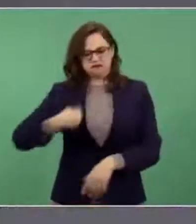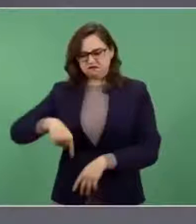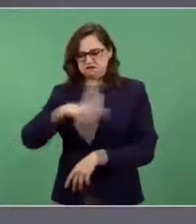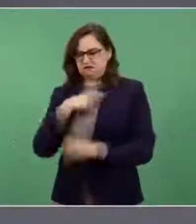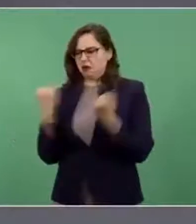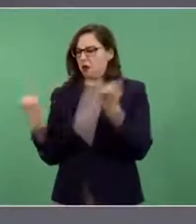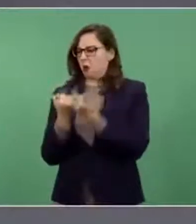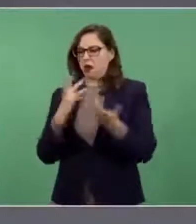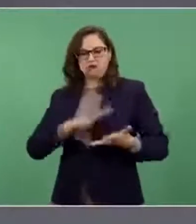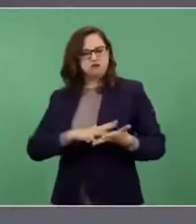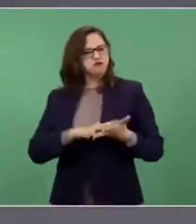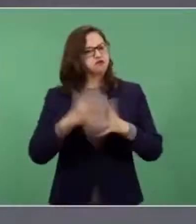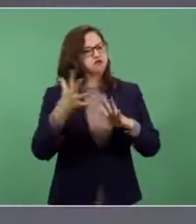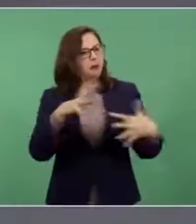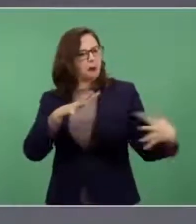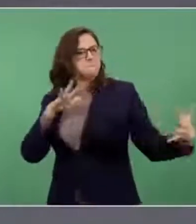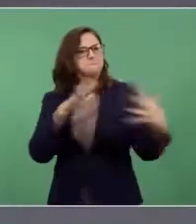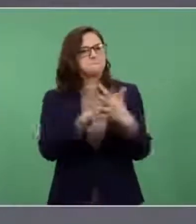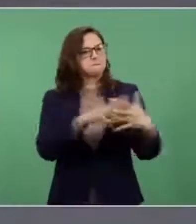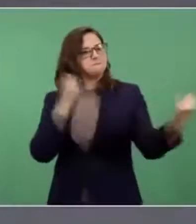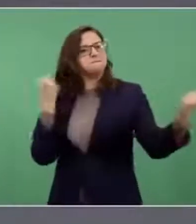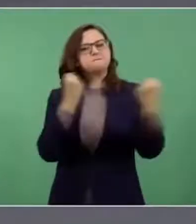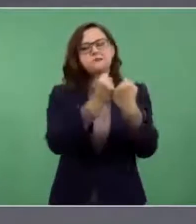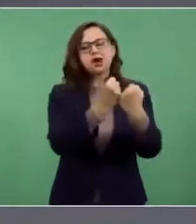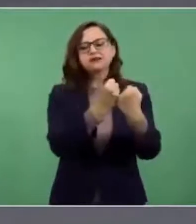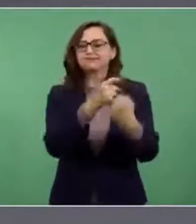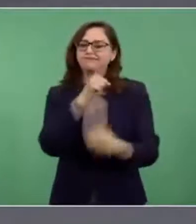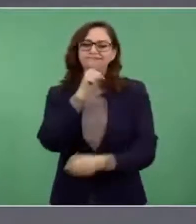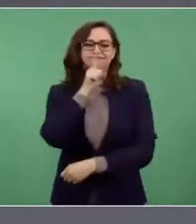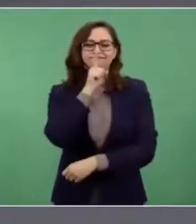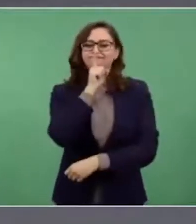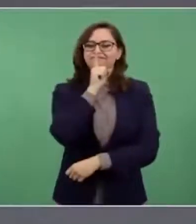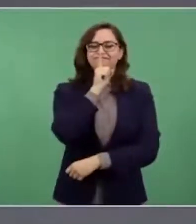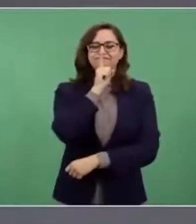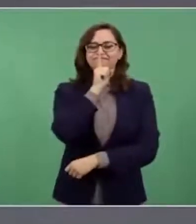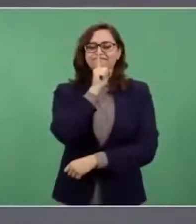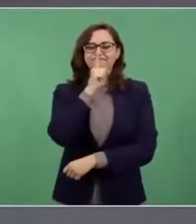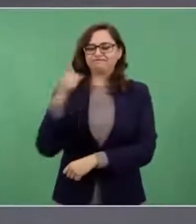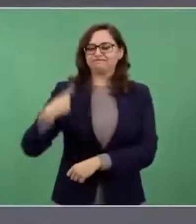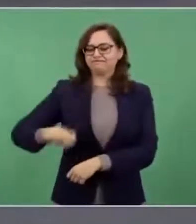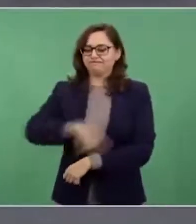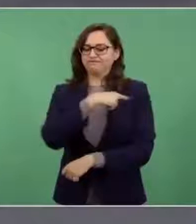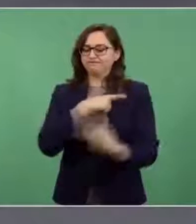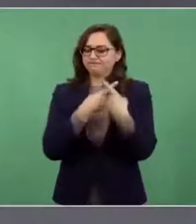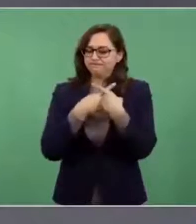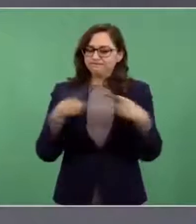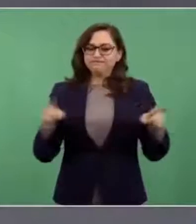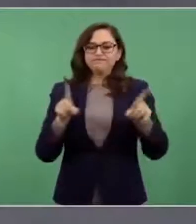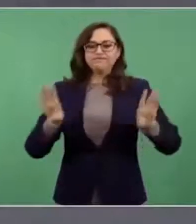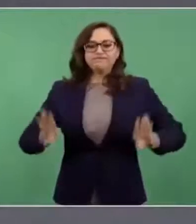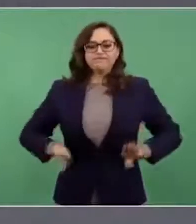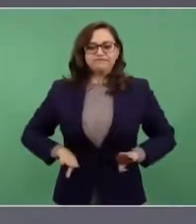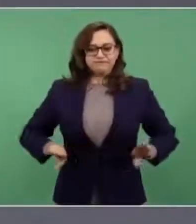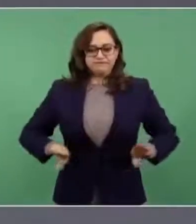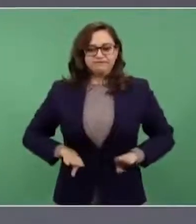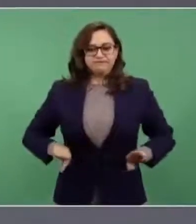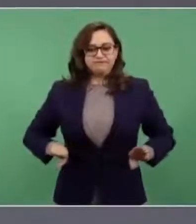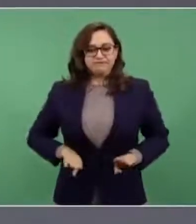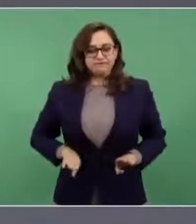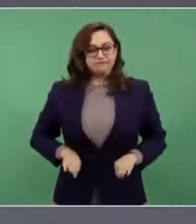Hemos acreditado con hechos nuestra convicción humanista, demostrando en la práctica que el